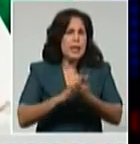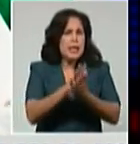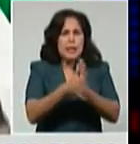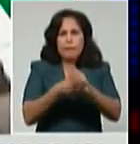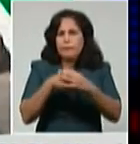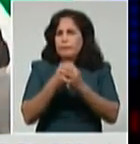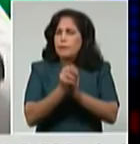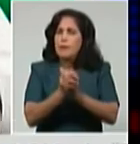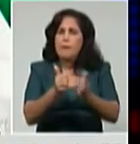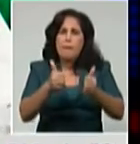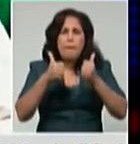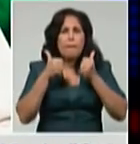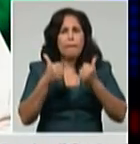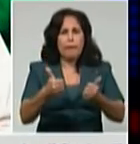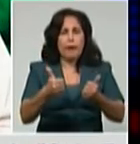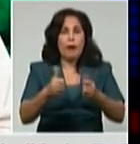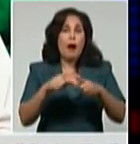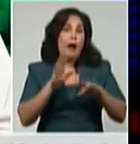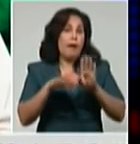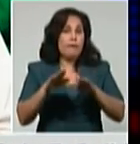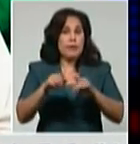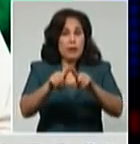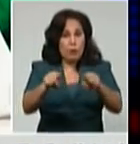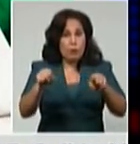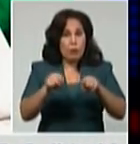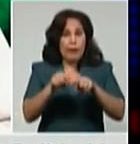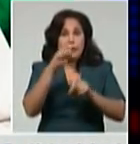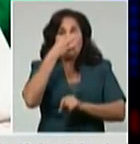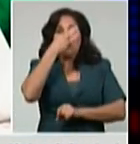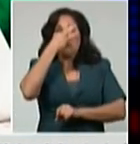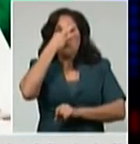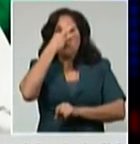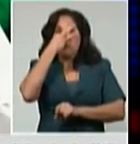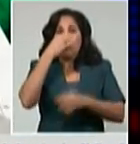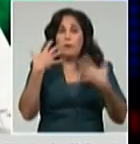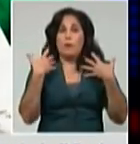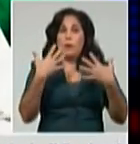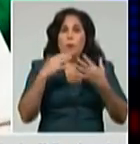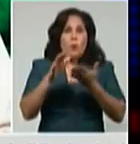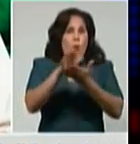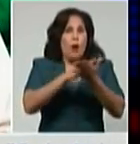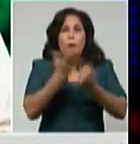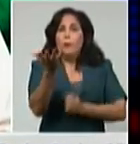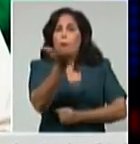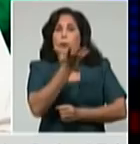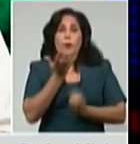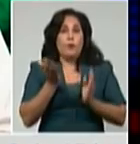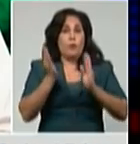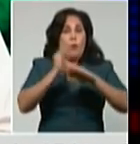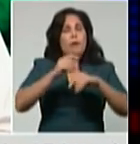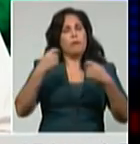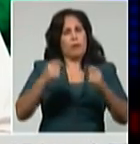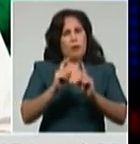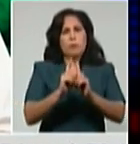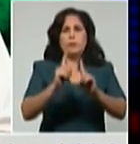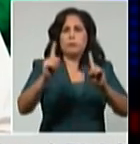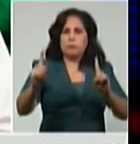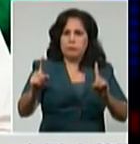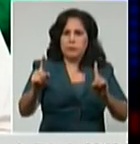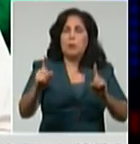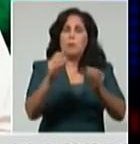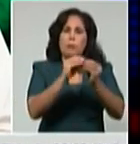de protección, muchas veces en locales cerrados, muchas veces si no hay el aislamiento apropiado, pues son capaces de